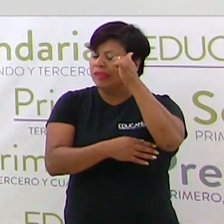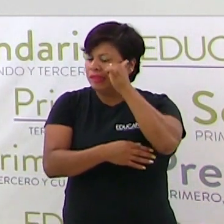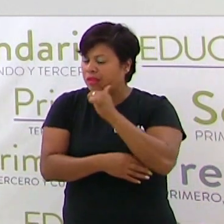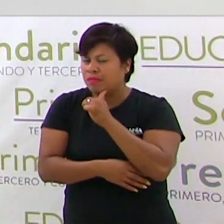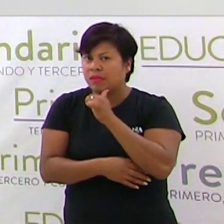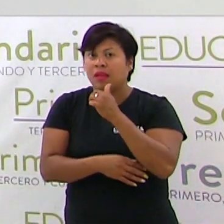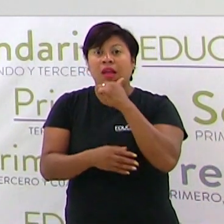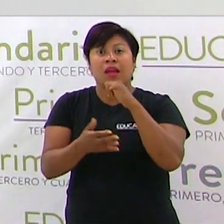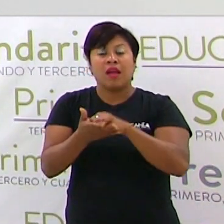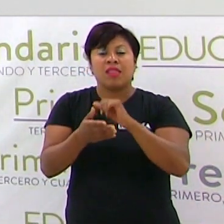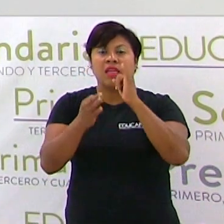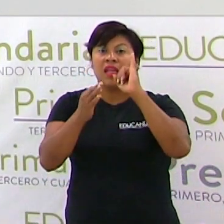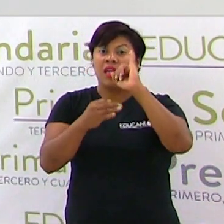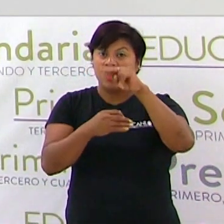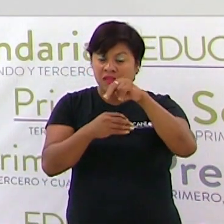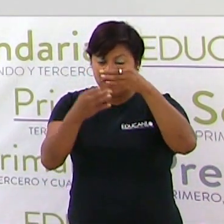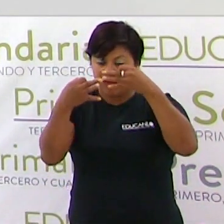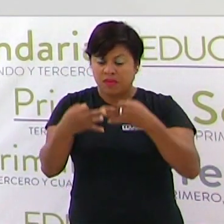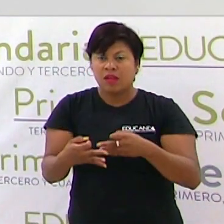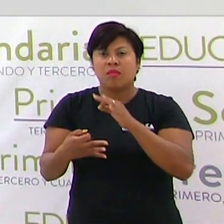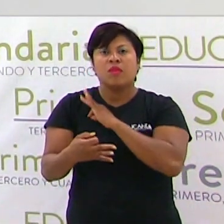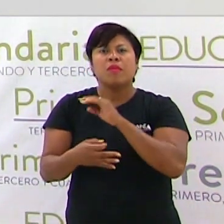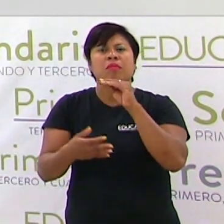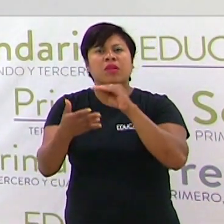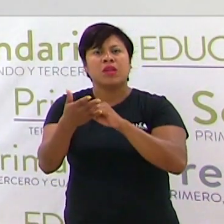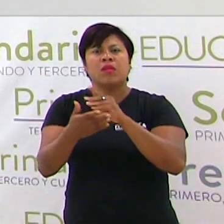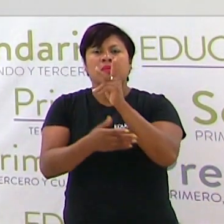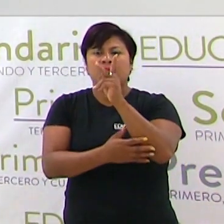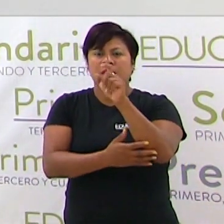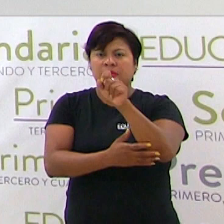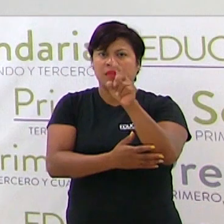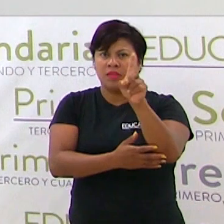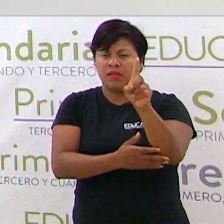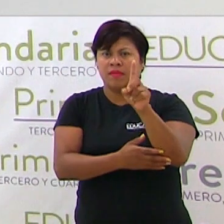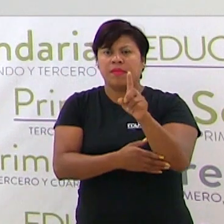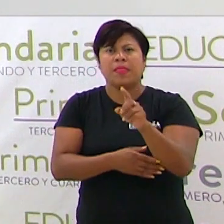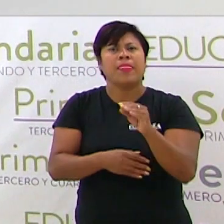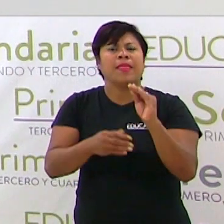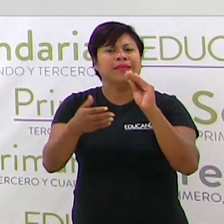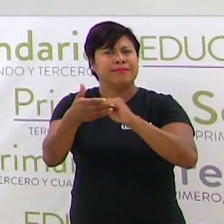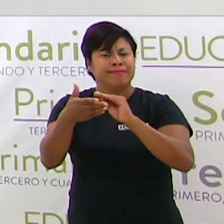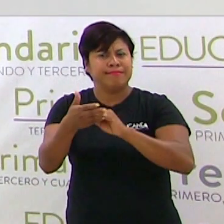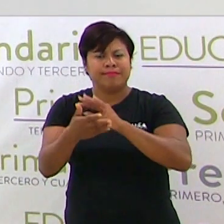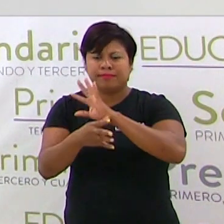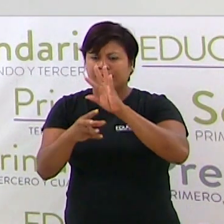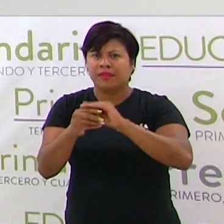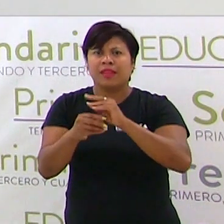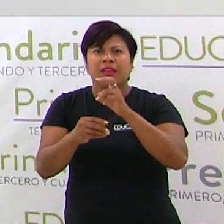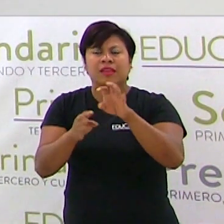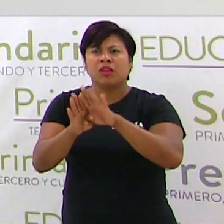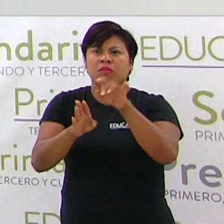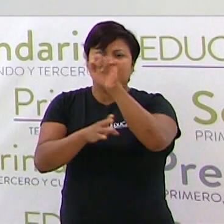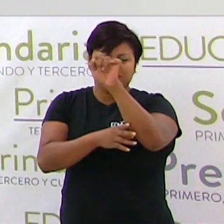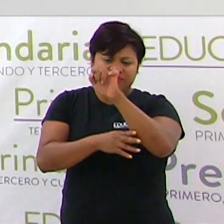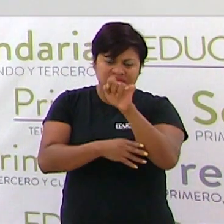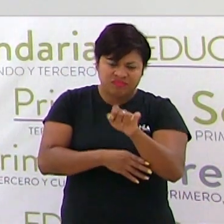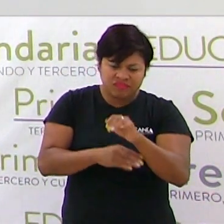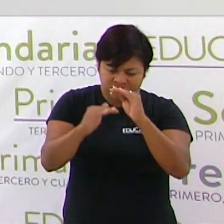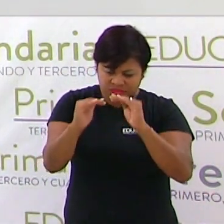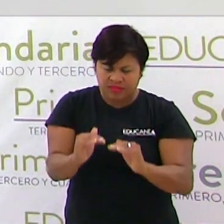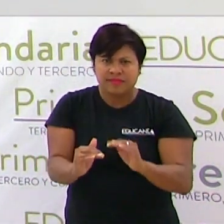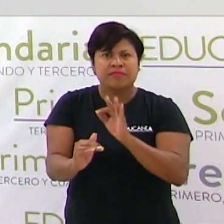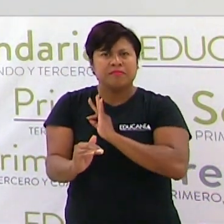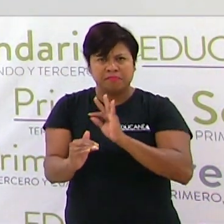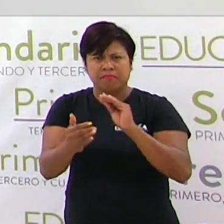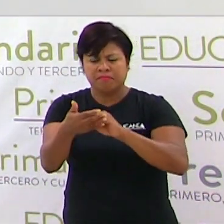informal podemos tener un postdata, o sea, un mensaje, una nota después de haber escrito toda la carta.